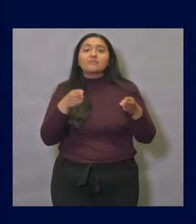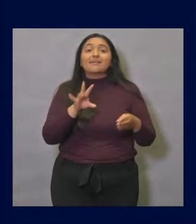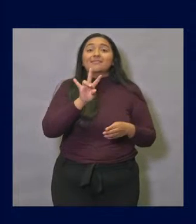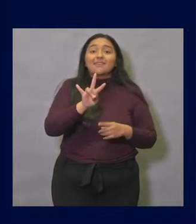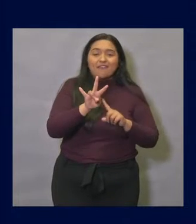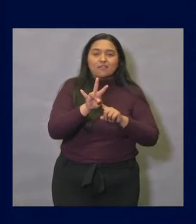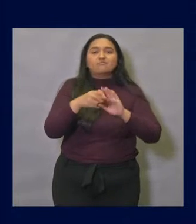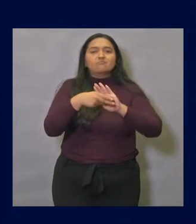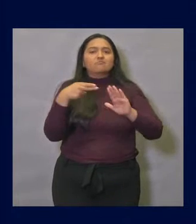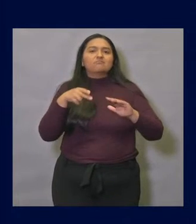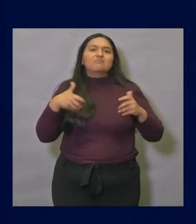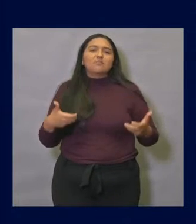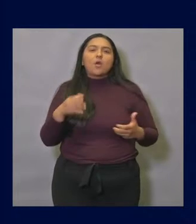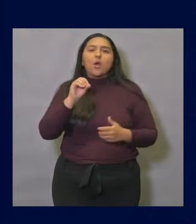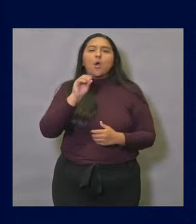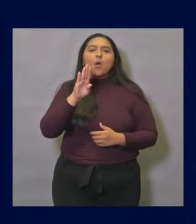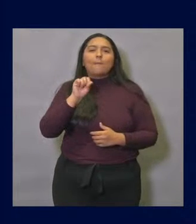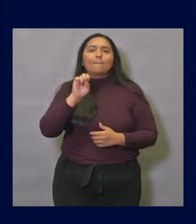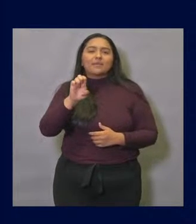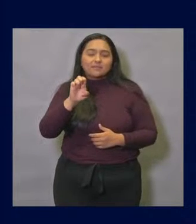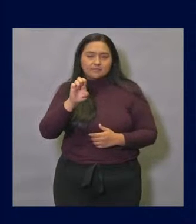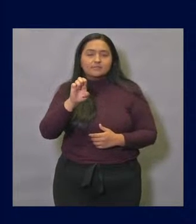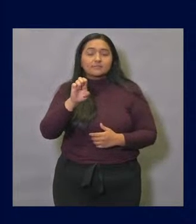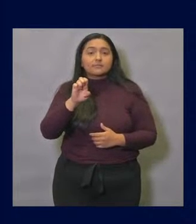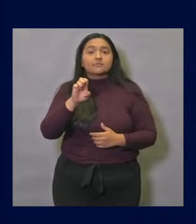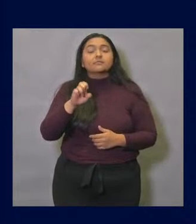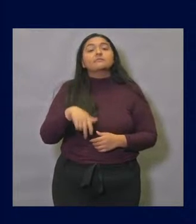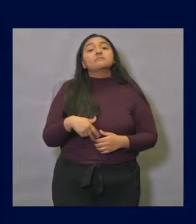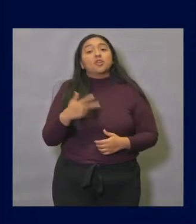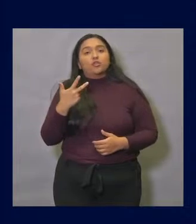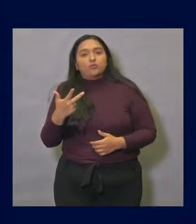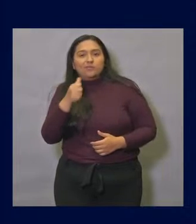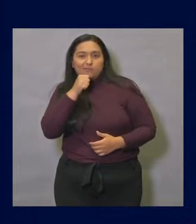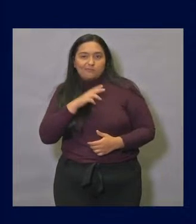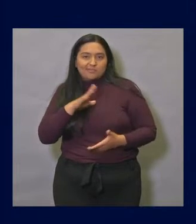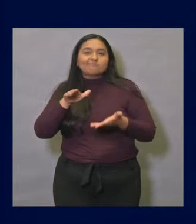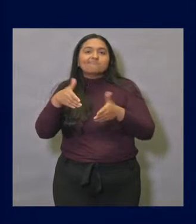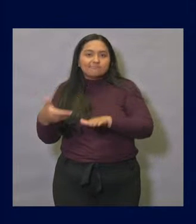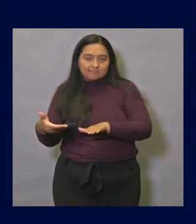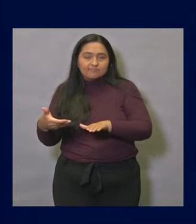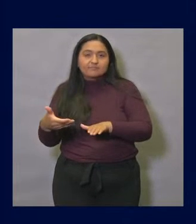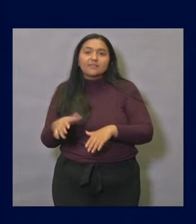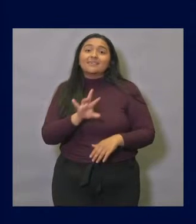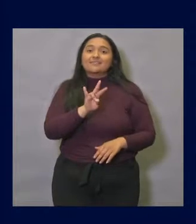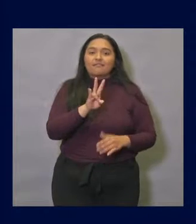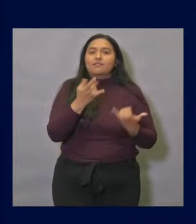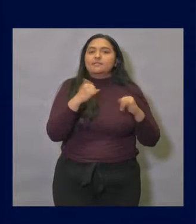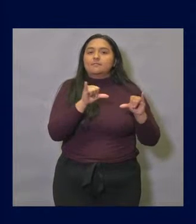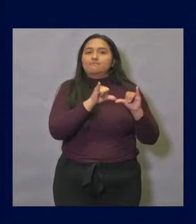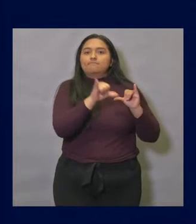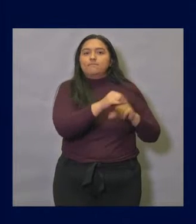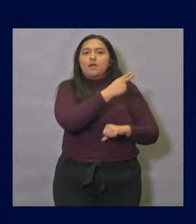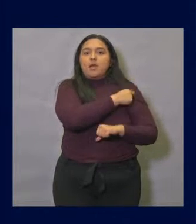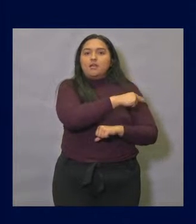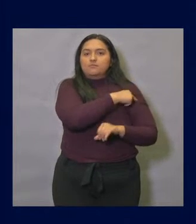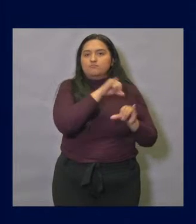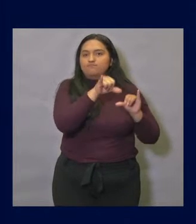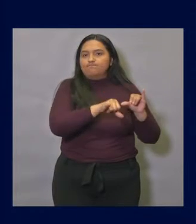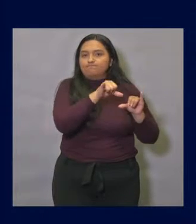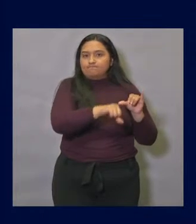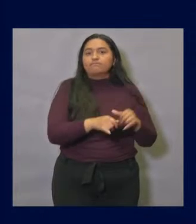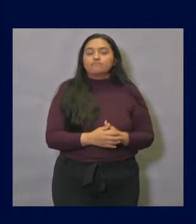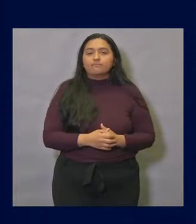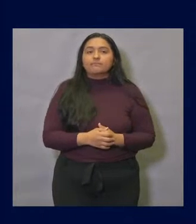de obesidad. 3 de las mujeres murieron y 7 permanecen en el hospital. Vale la